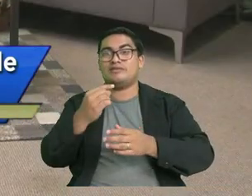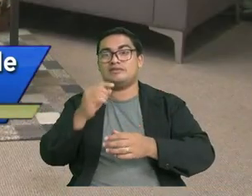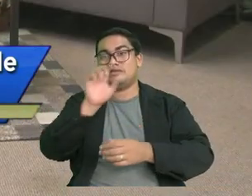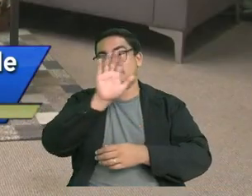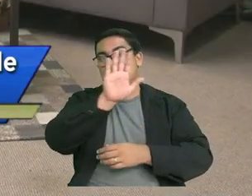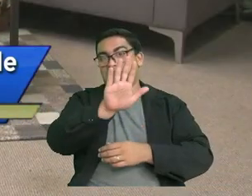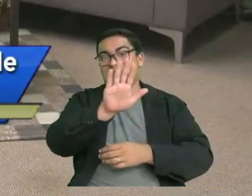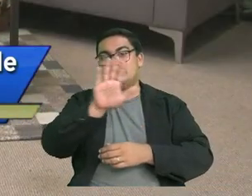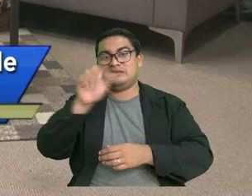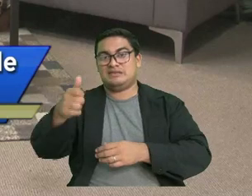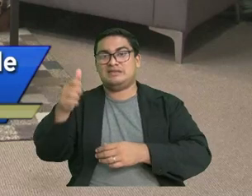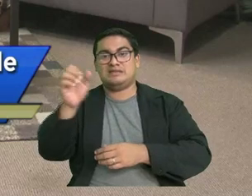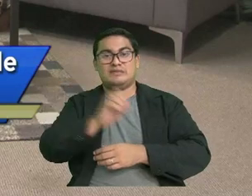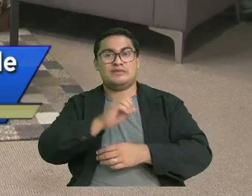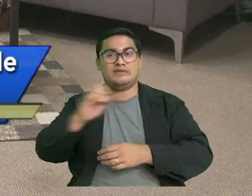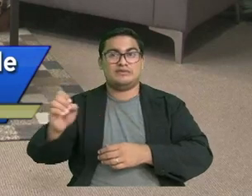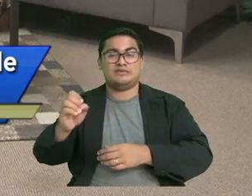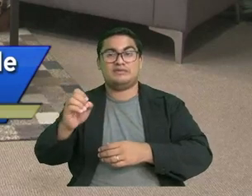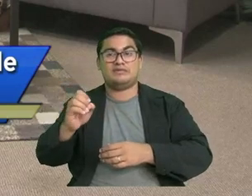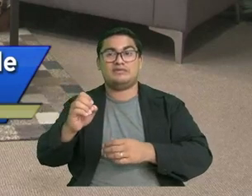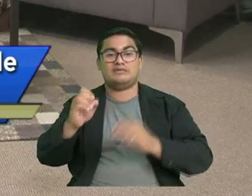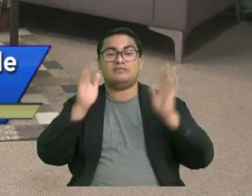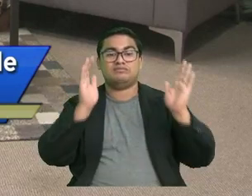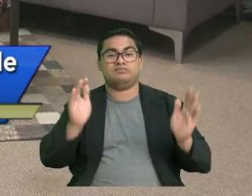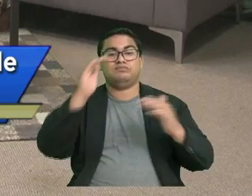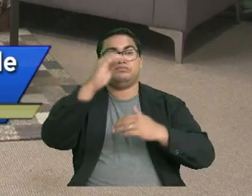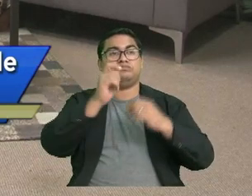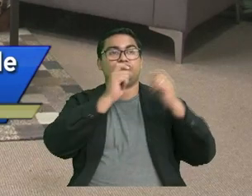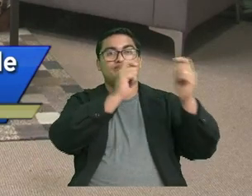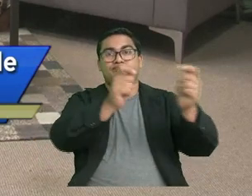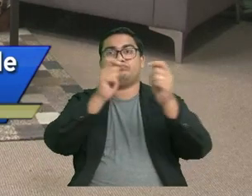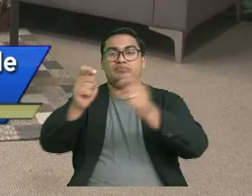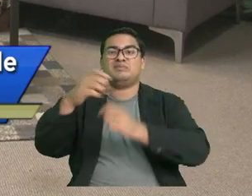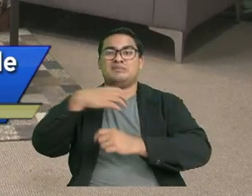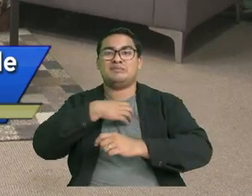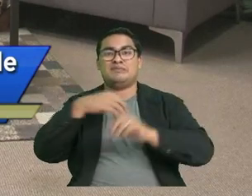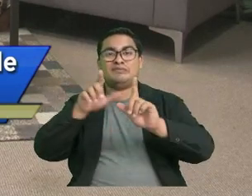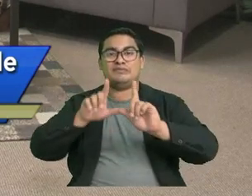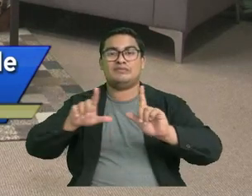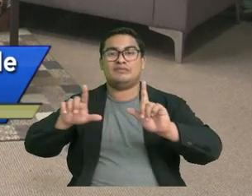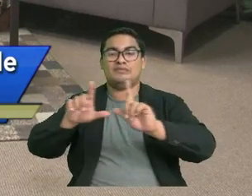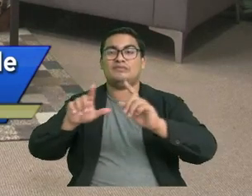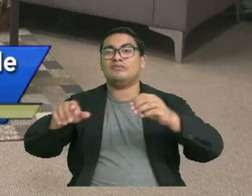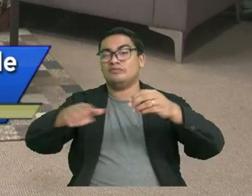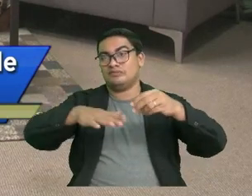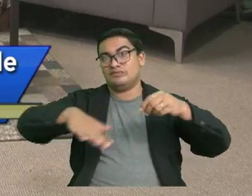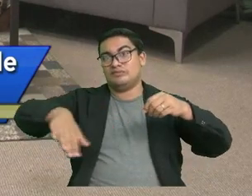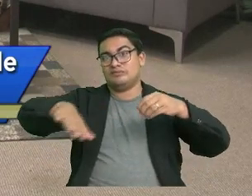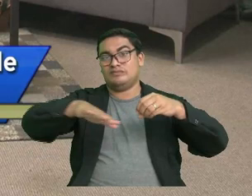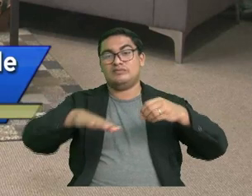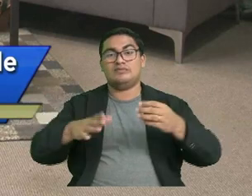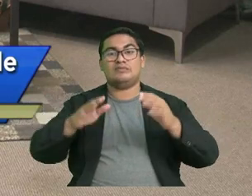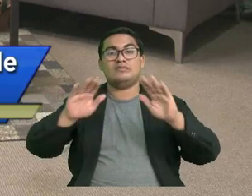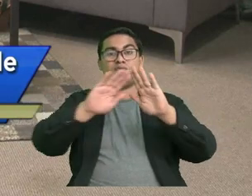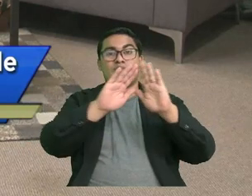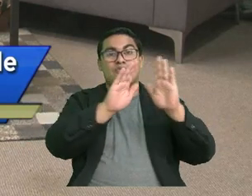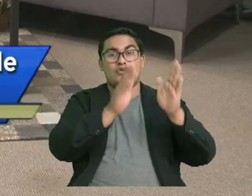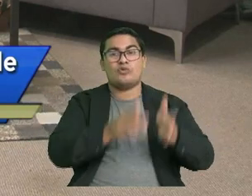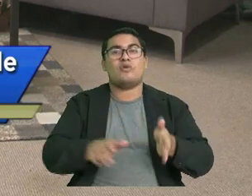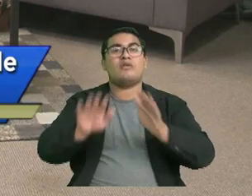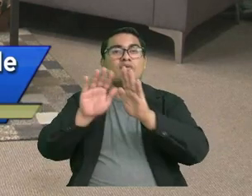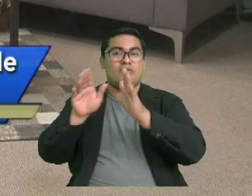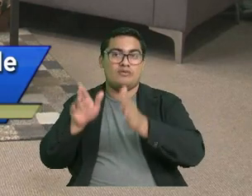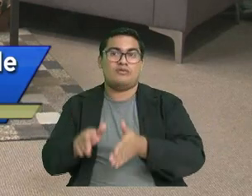el 56% de los títulos son para mujeres. Han salido que son para